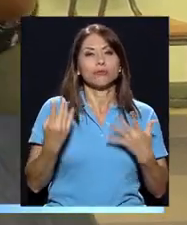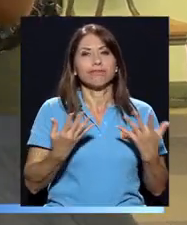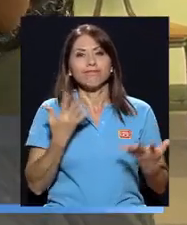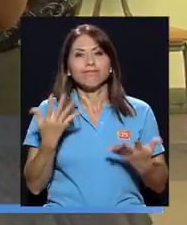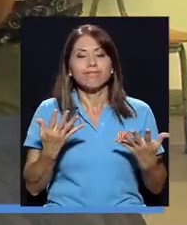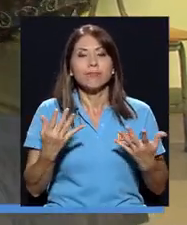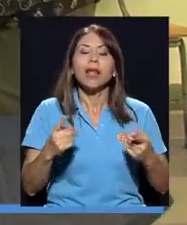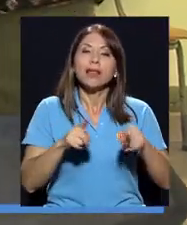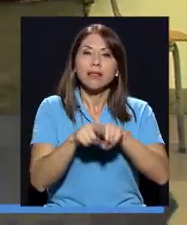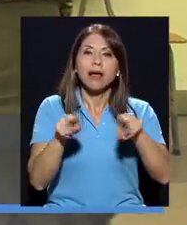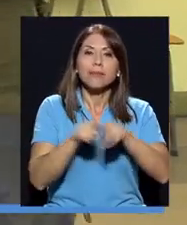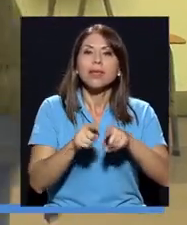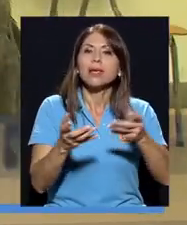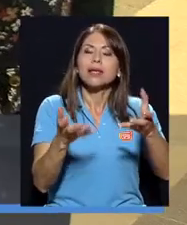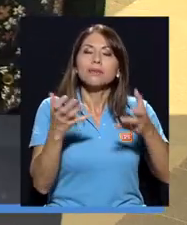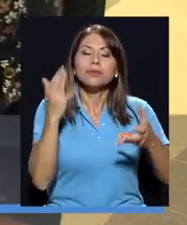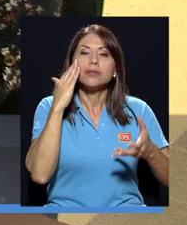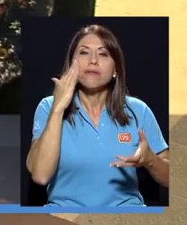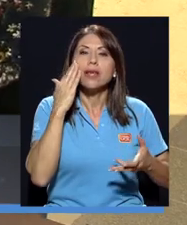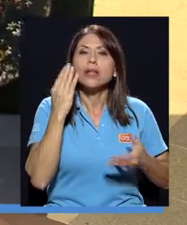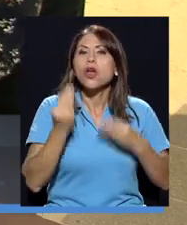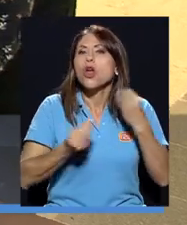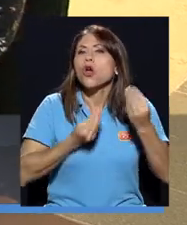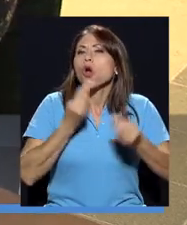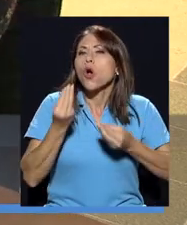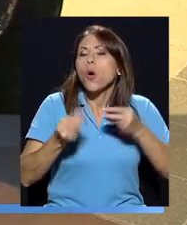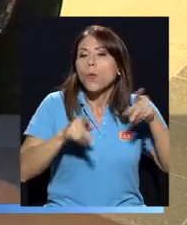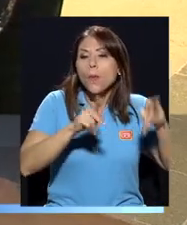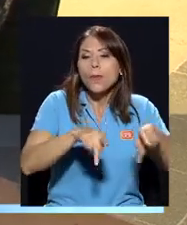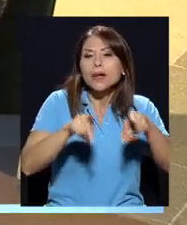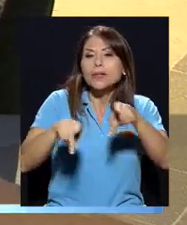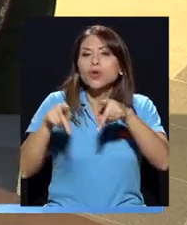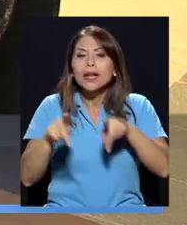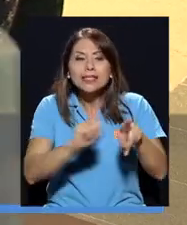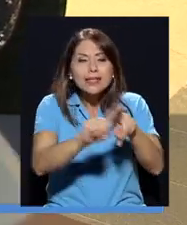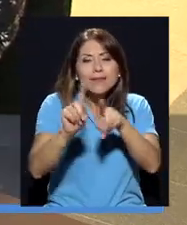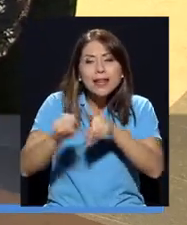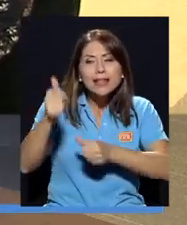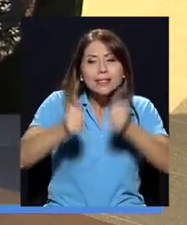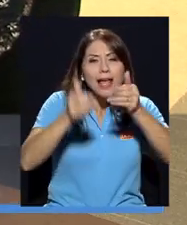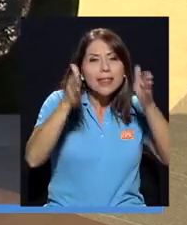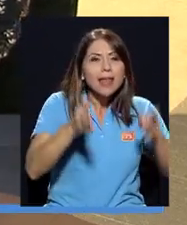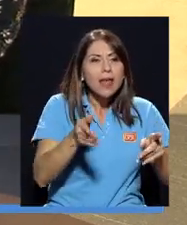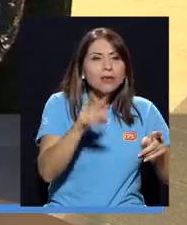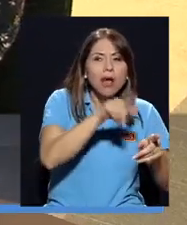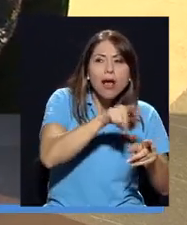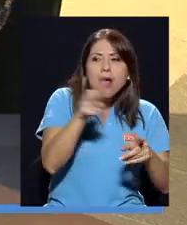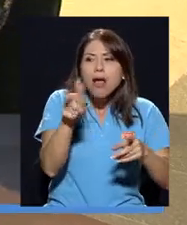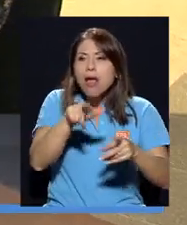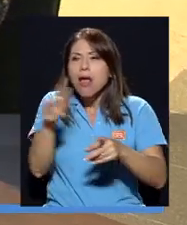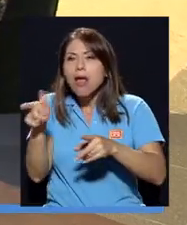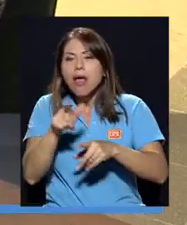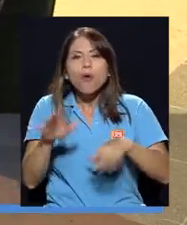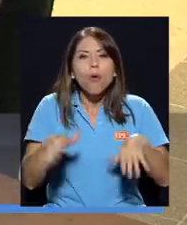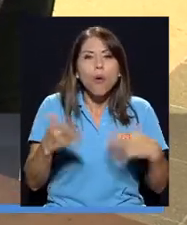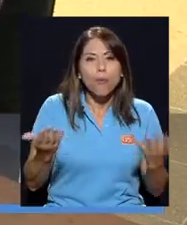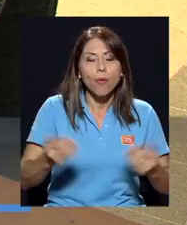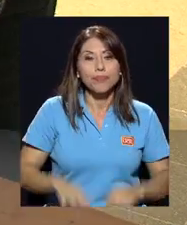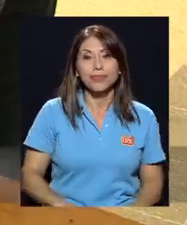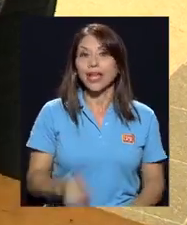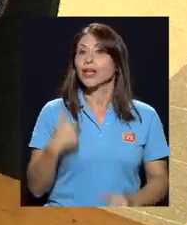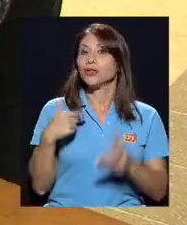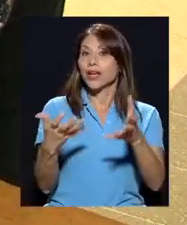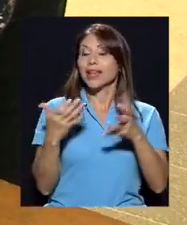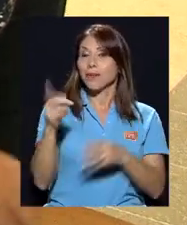pero también cómo se iba movilizando el electorado entre los candidatos eso era lo que quería preguntarle como segundo punto esta entrevista